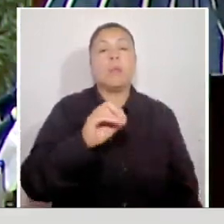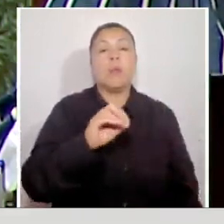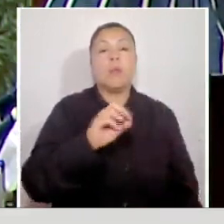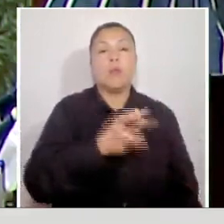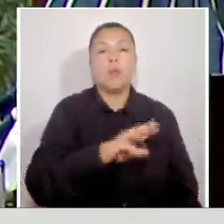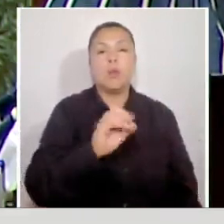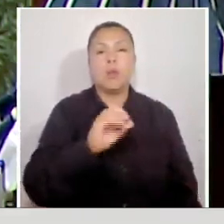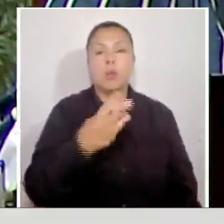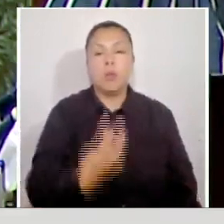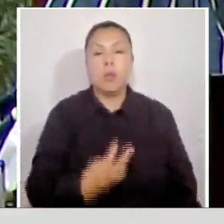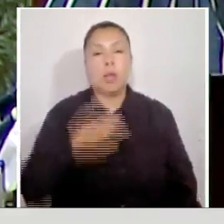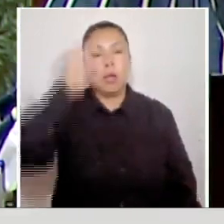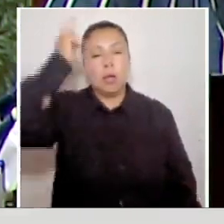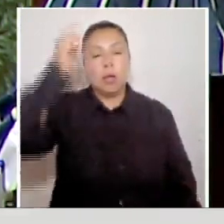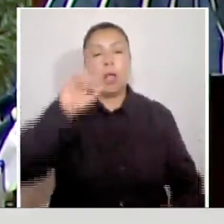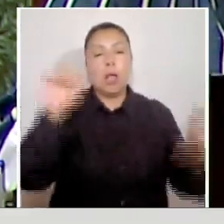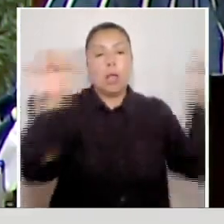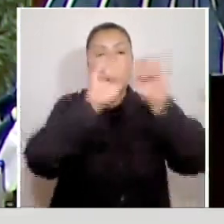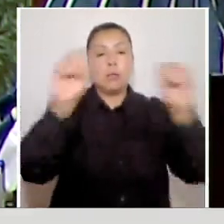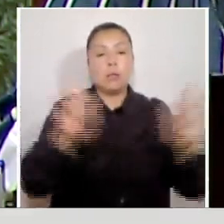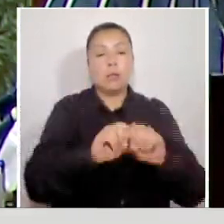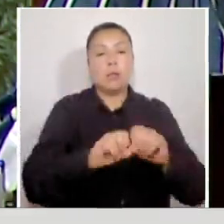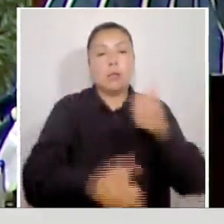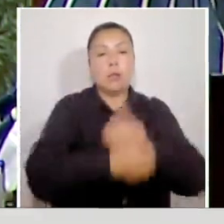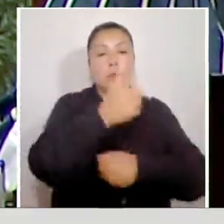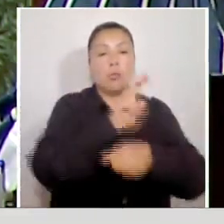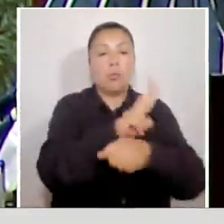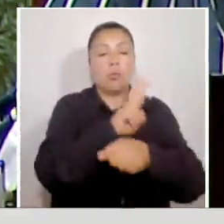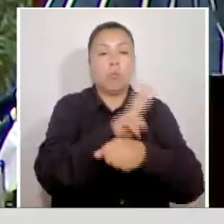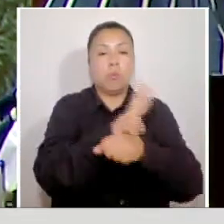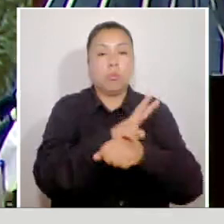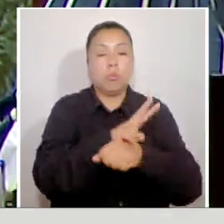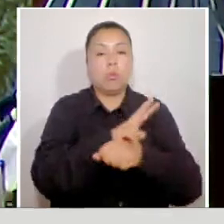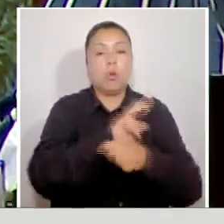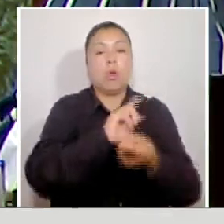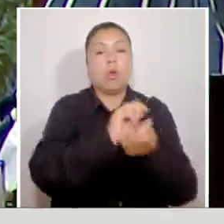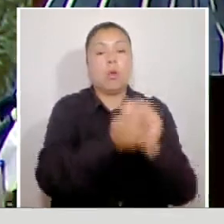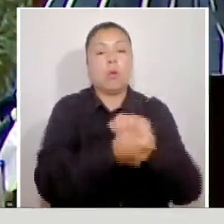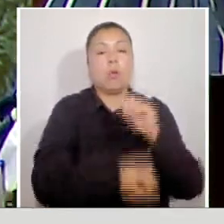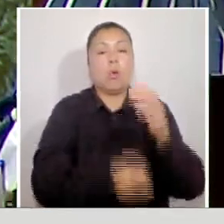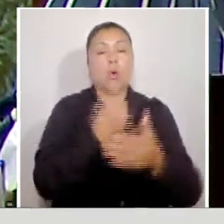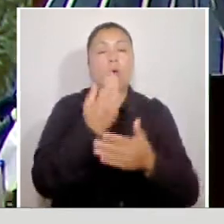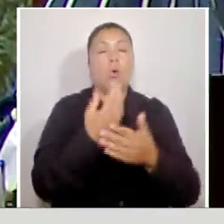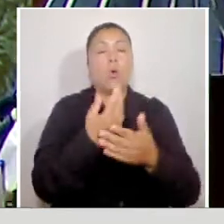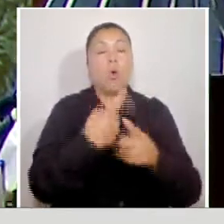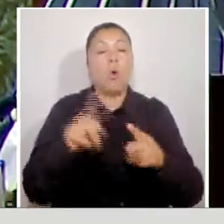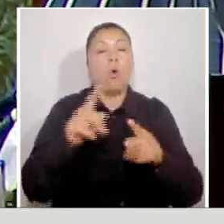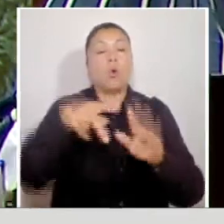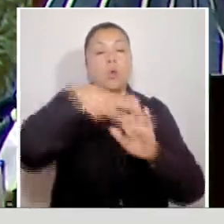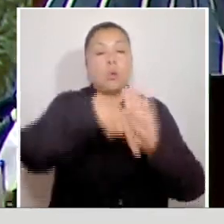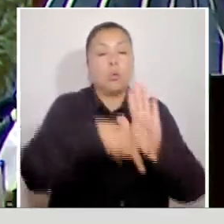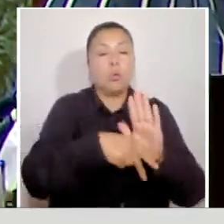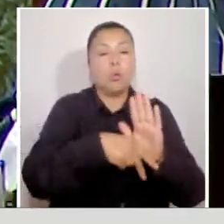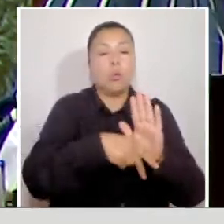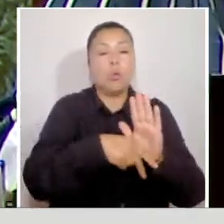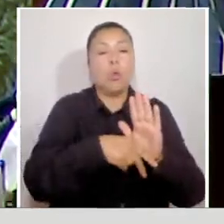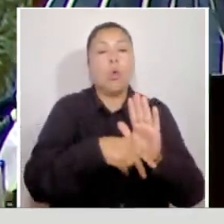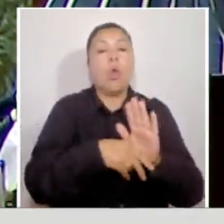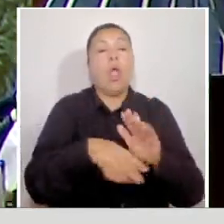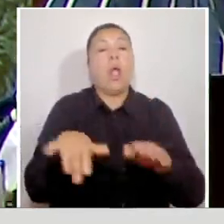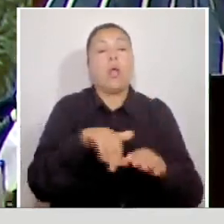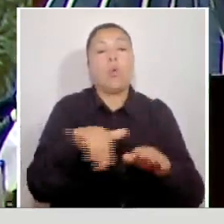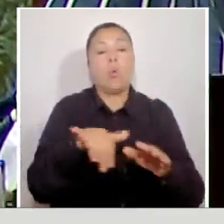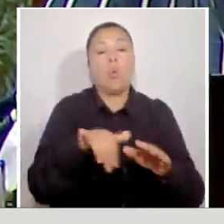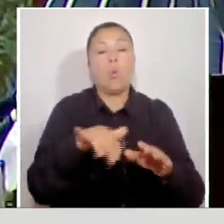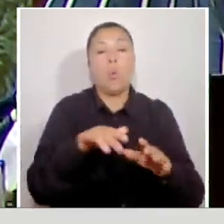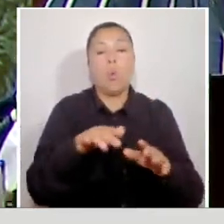que crea el sistema de desarrollo profesional docente y modifica otras normas con el objeto de homologar los requisitos de admisión